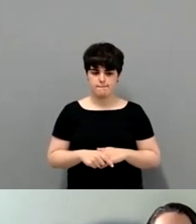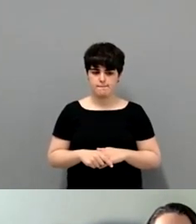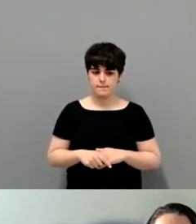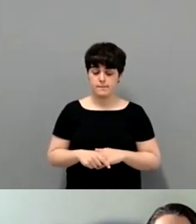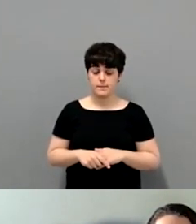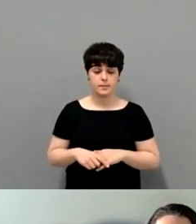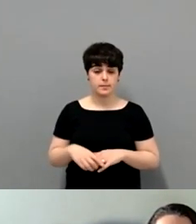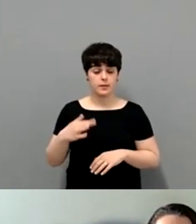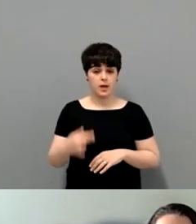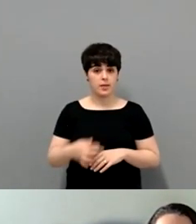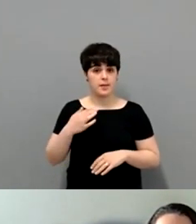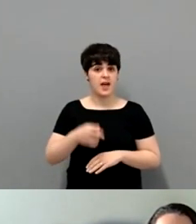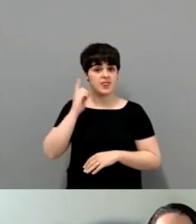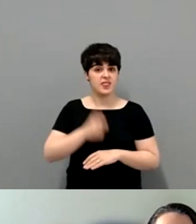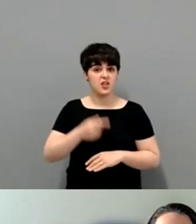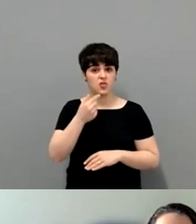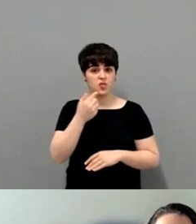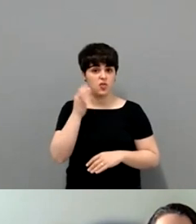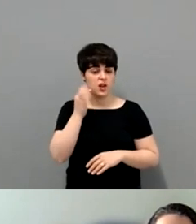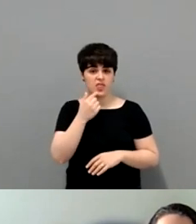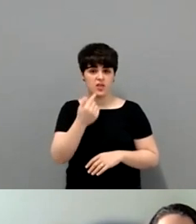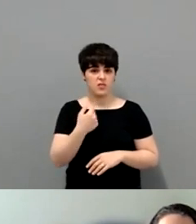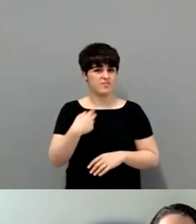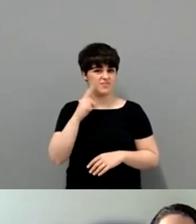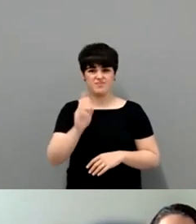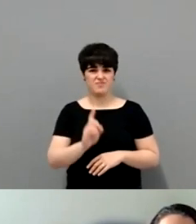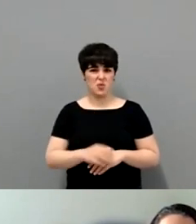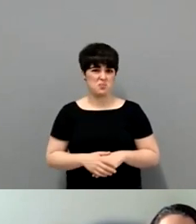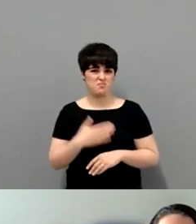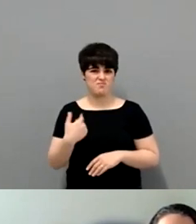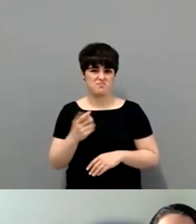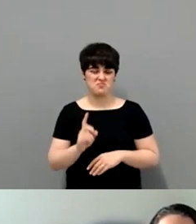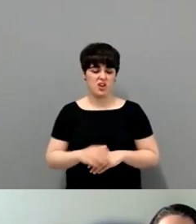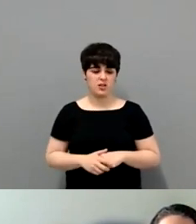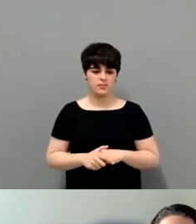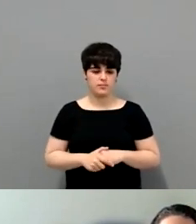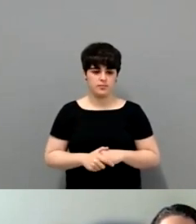La directora dijo, no la quiero ver.